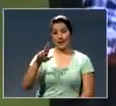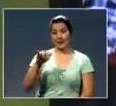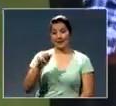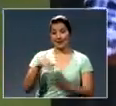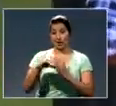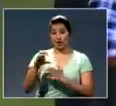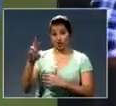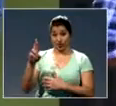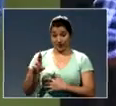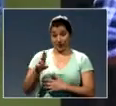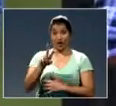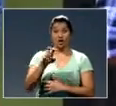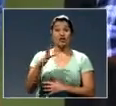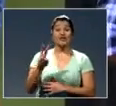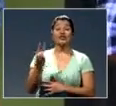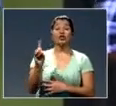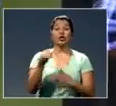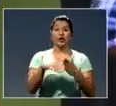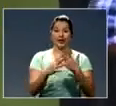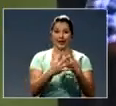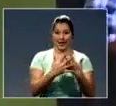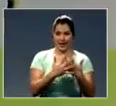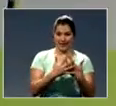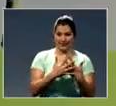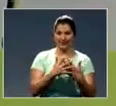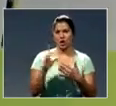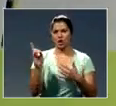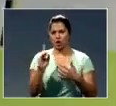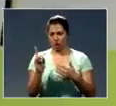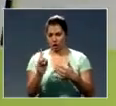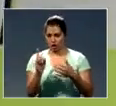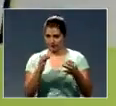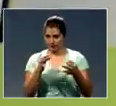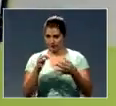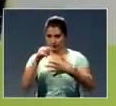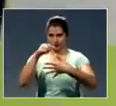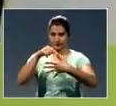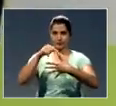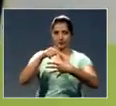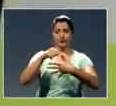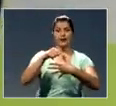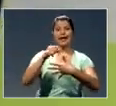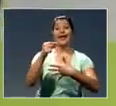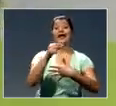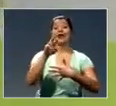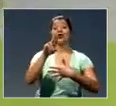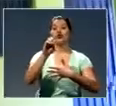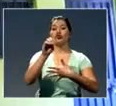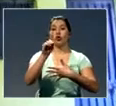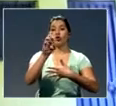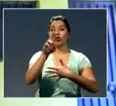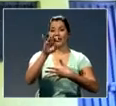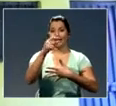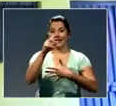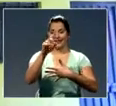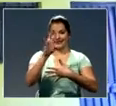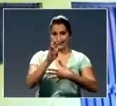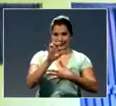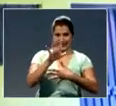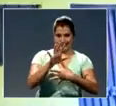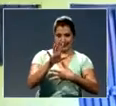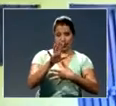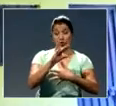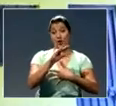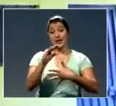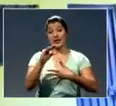se registraron en los centros penales. Estos casos se distribuyen de la siguiente manera. En la Gerardo Rodríguez hay 75 casos y